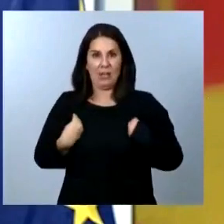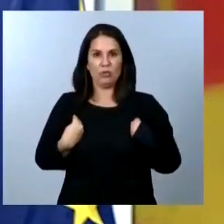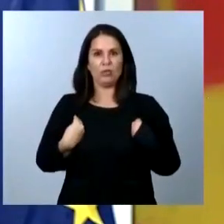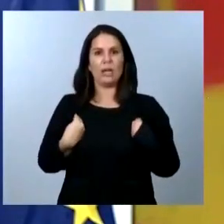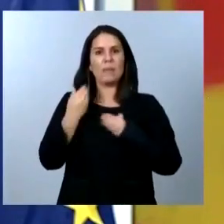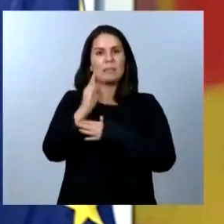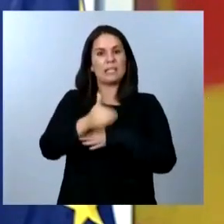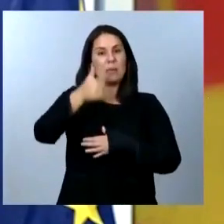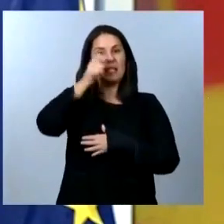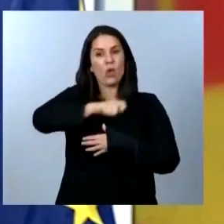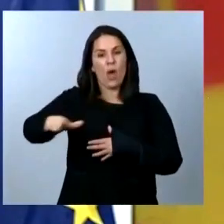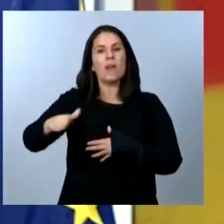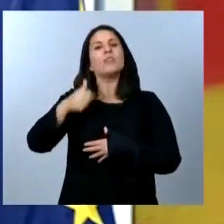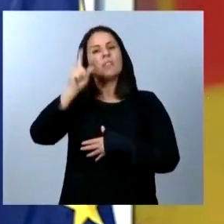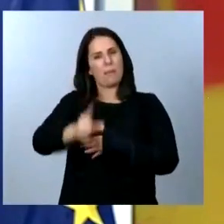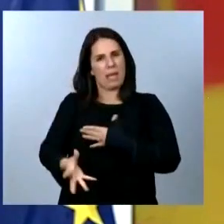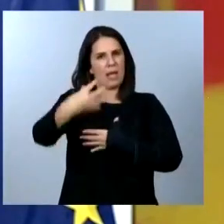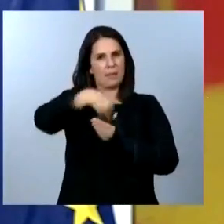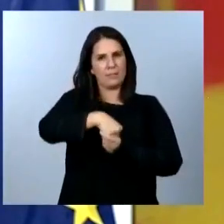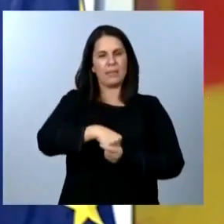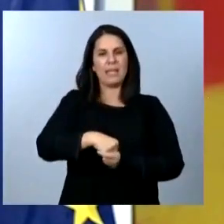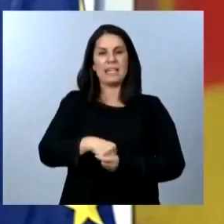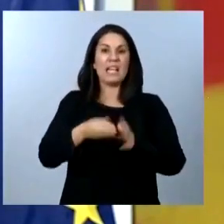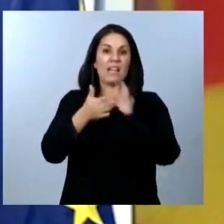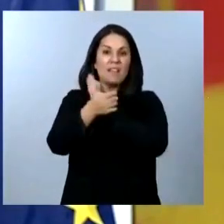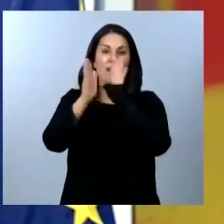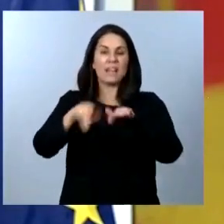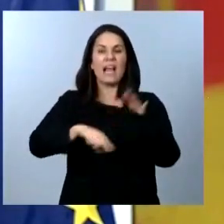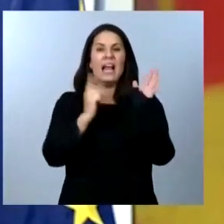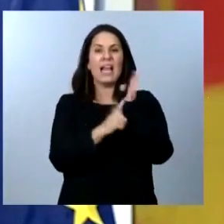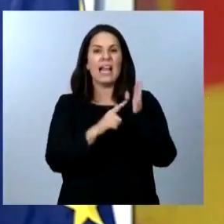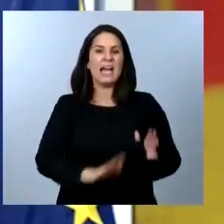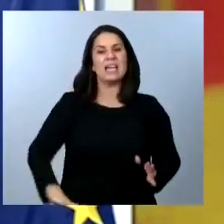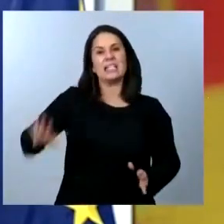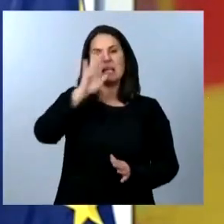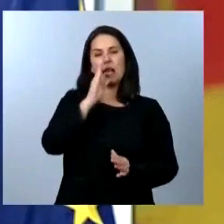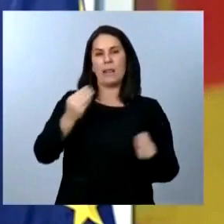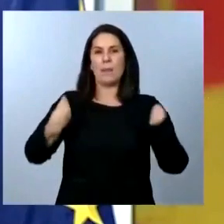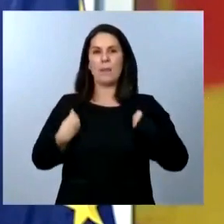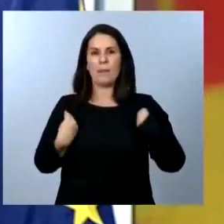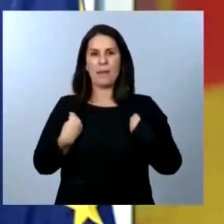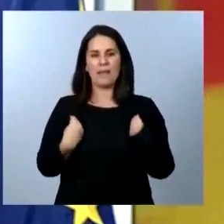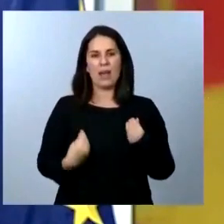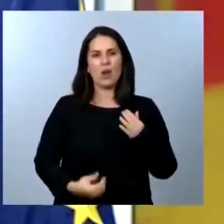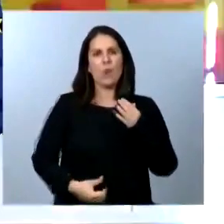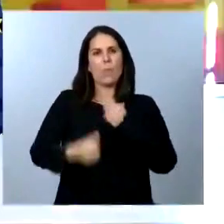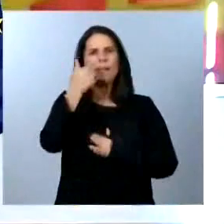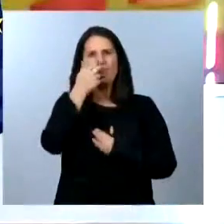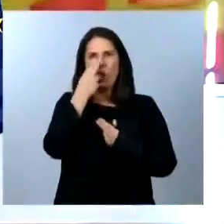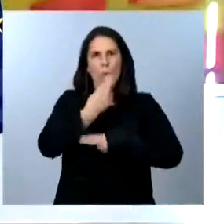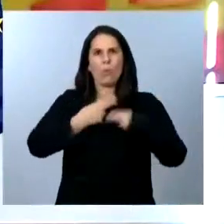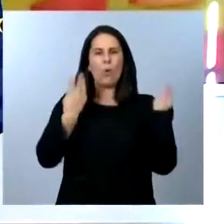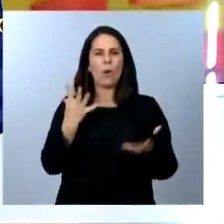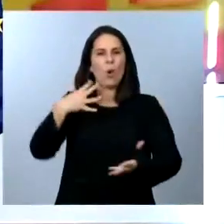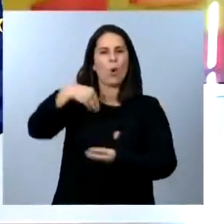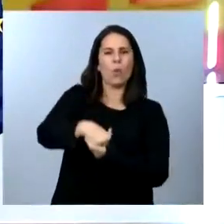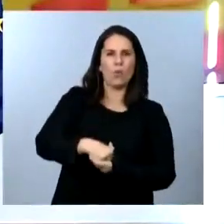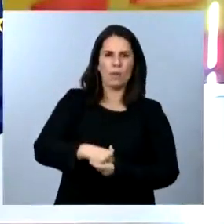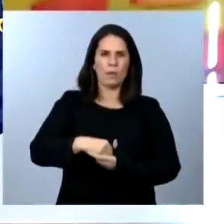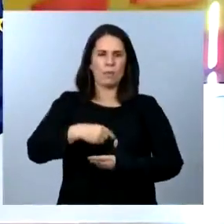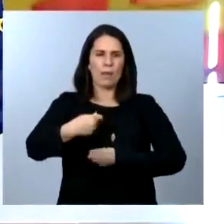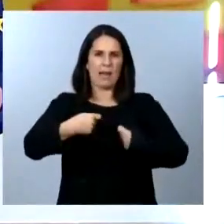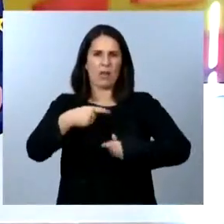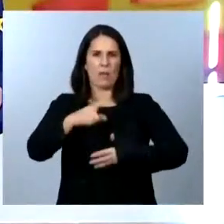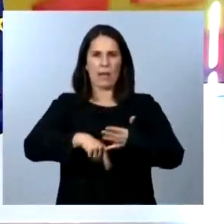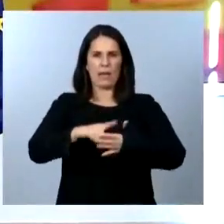a suponer que España tenga la ley estatal de vivienda con el mayor grado de intervención pública en el mercado del alquiler en Europa.